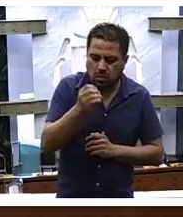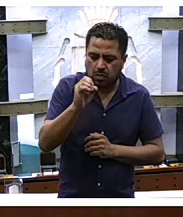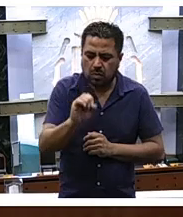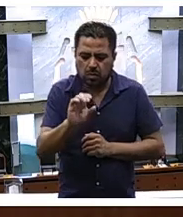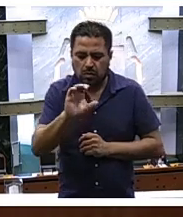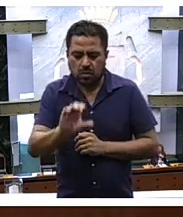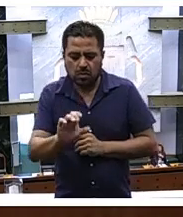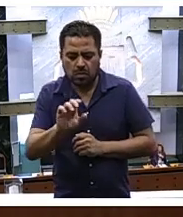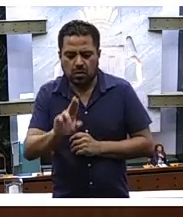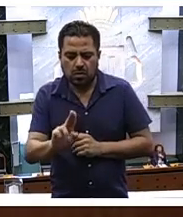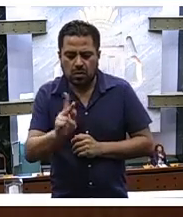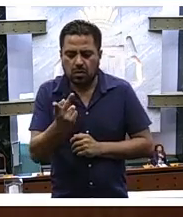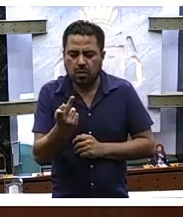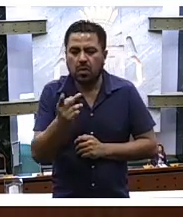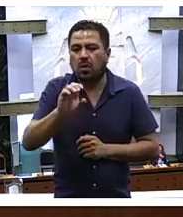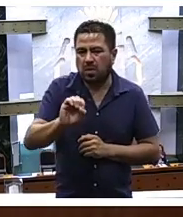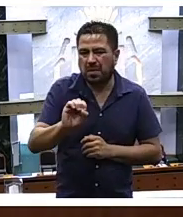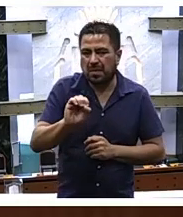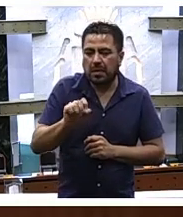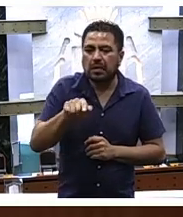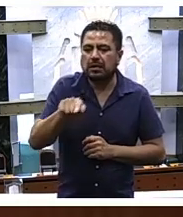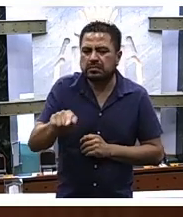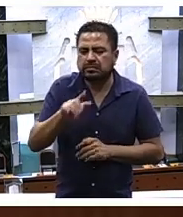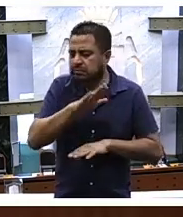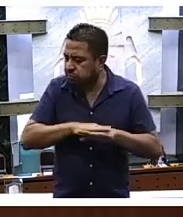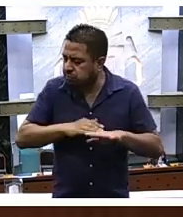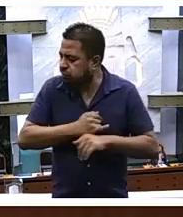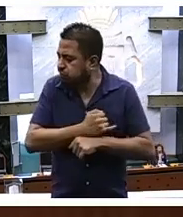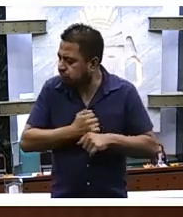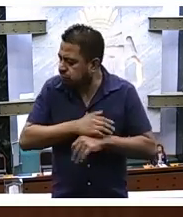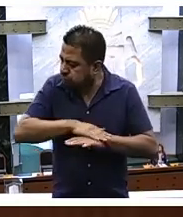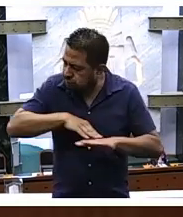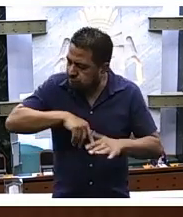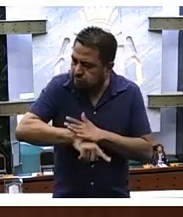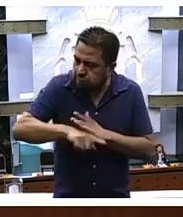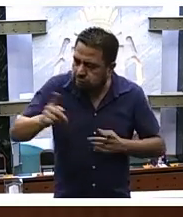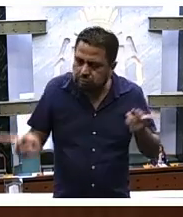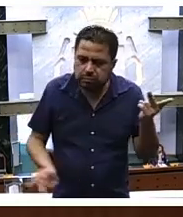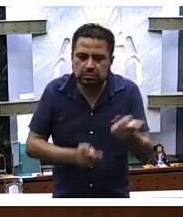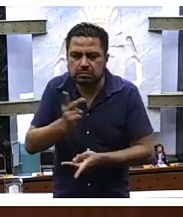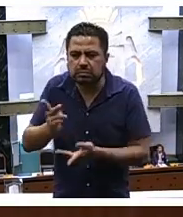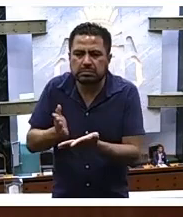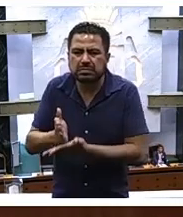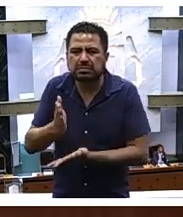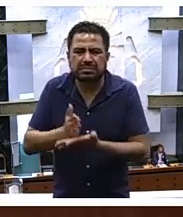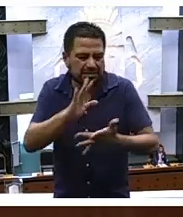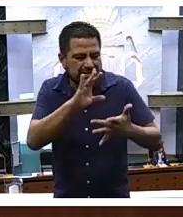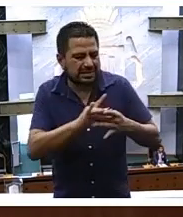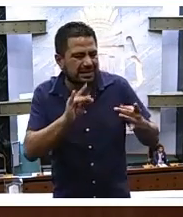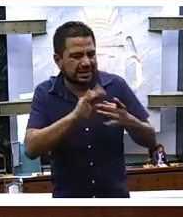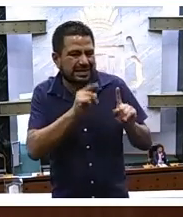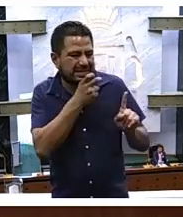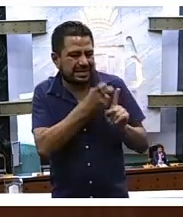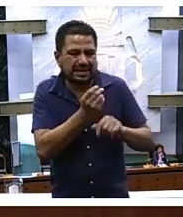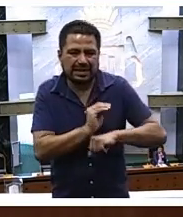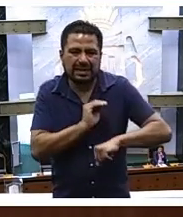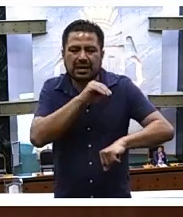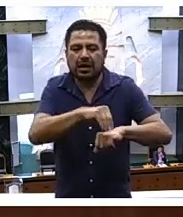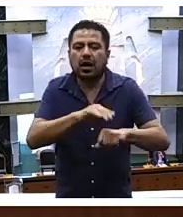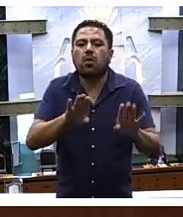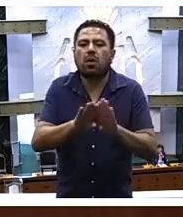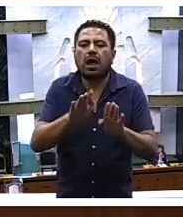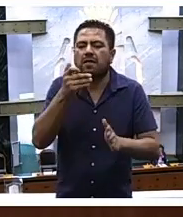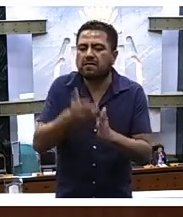esta 63ª legislatura desahogó el procedimiento de consulta a que hace referencia la resolución dictada en la acción